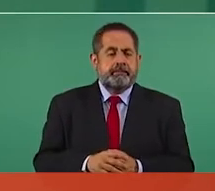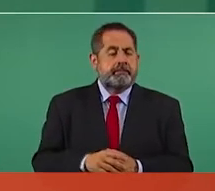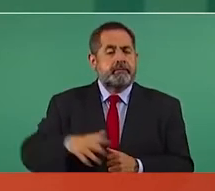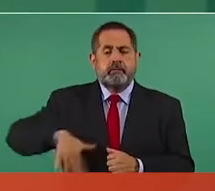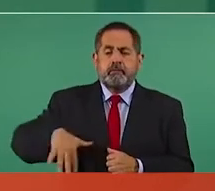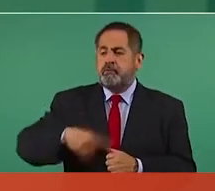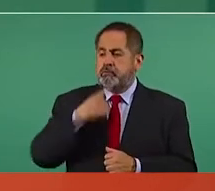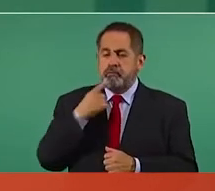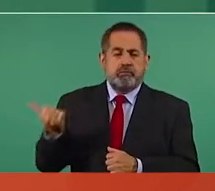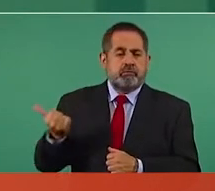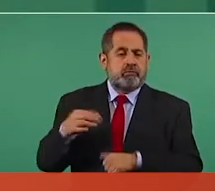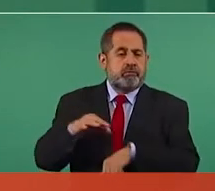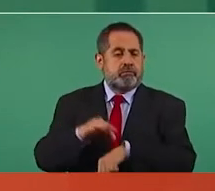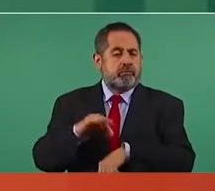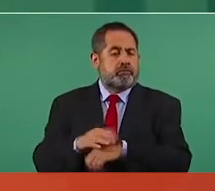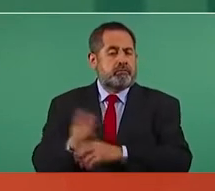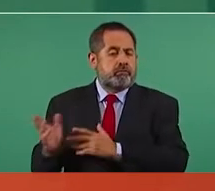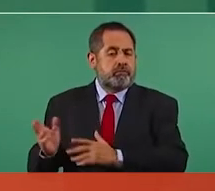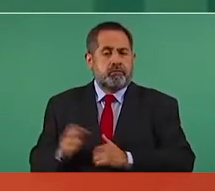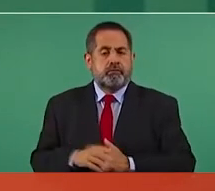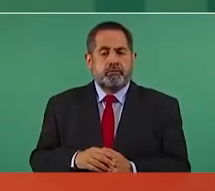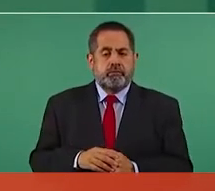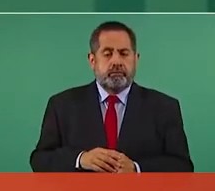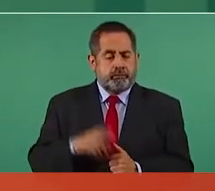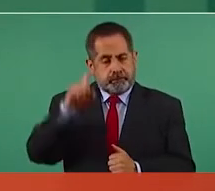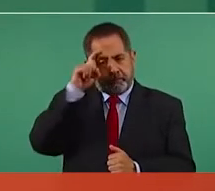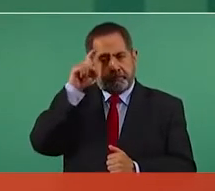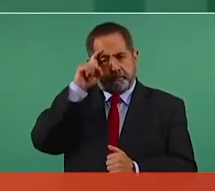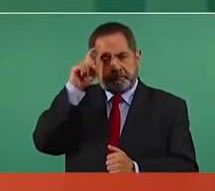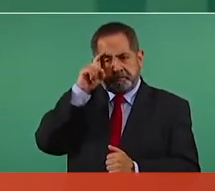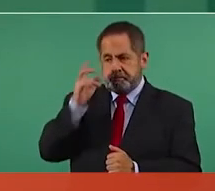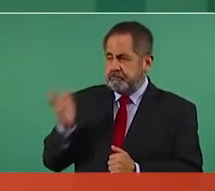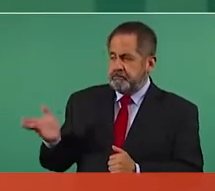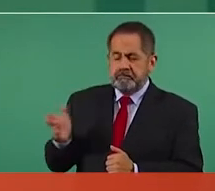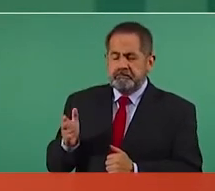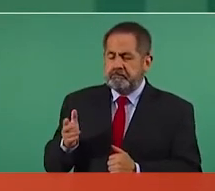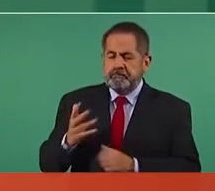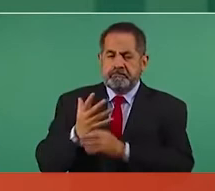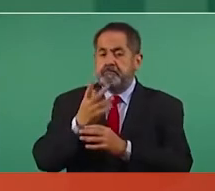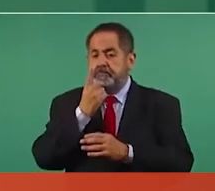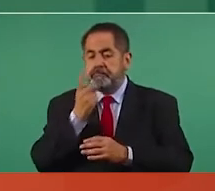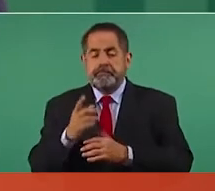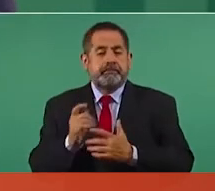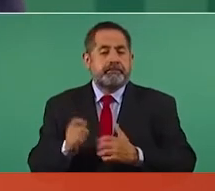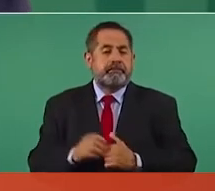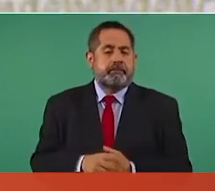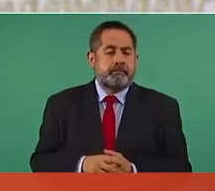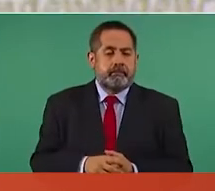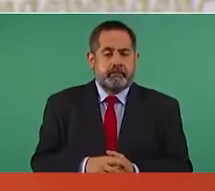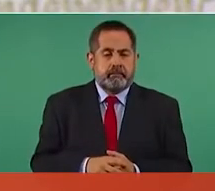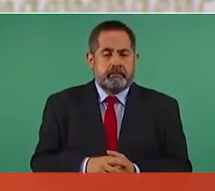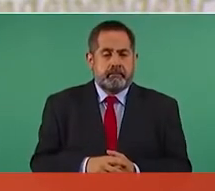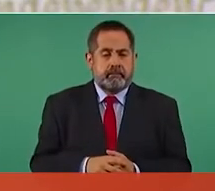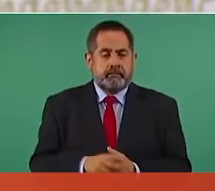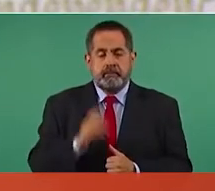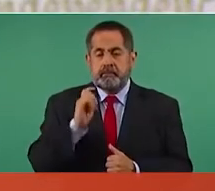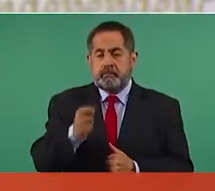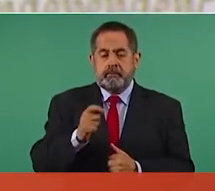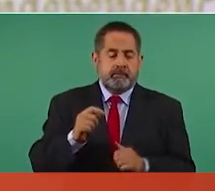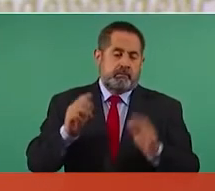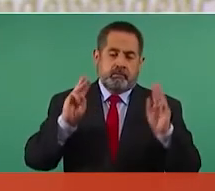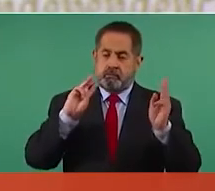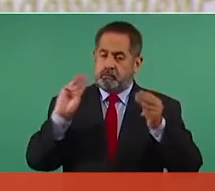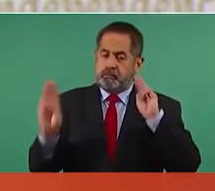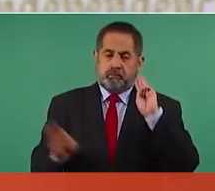decía el doctor Hugo López-Gatell, un fenómeno